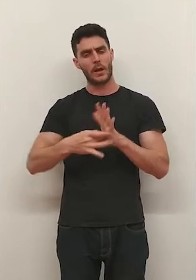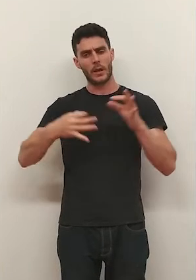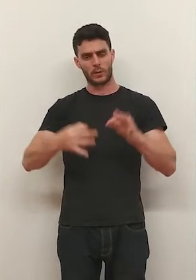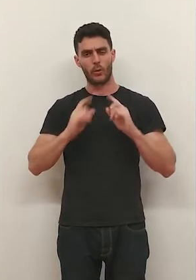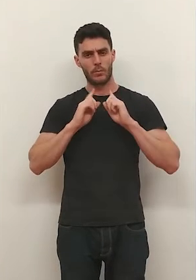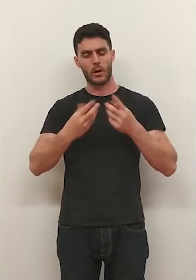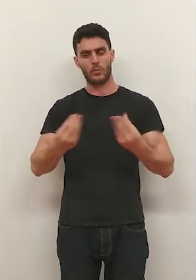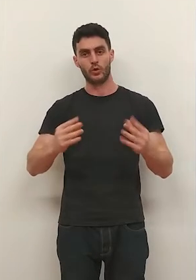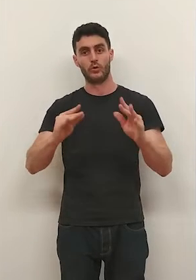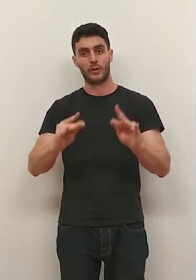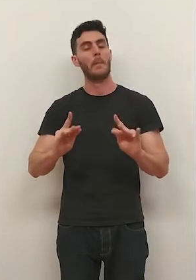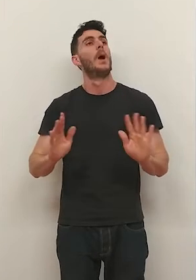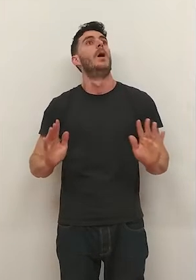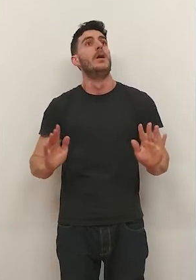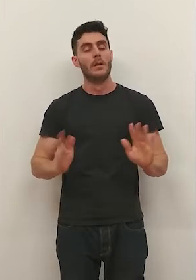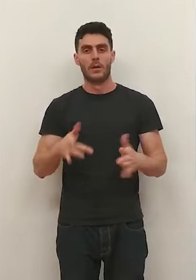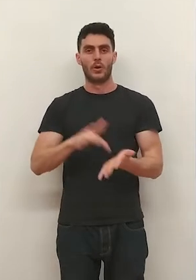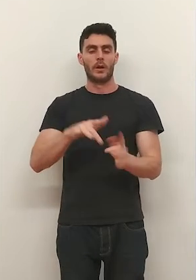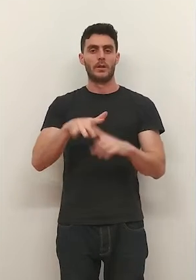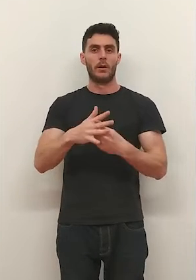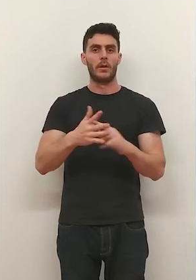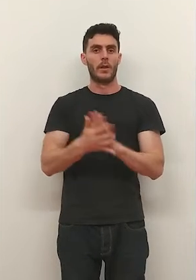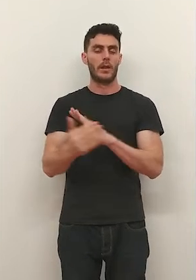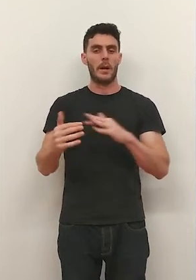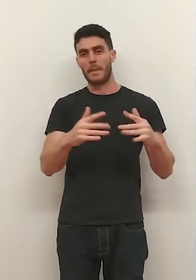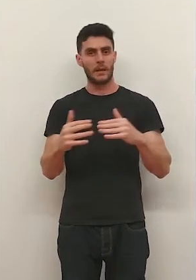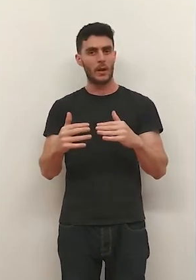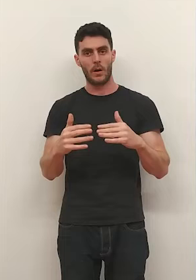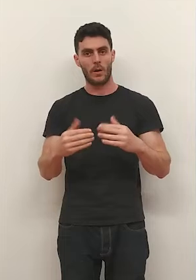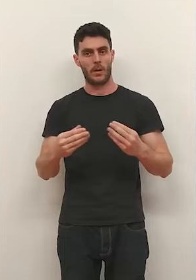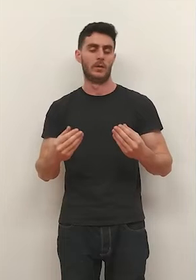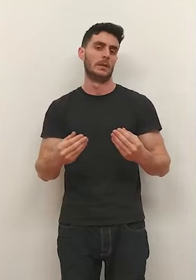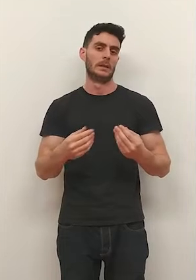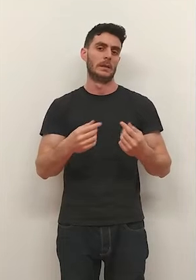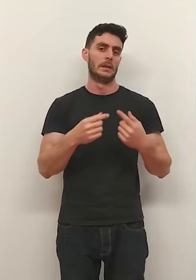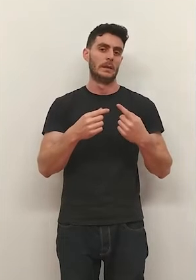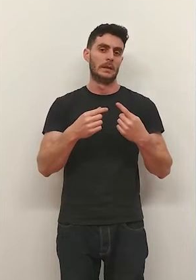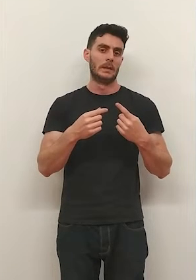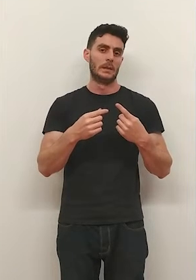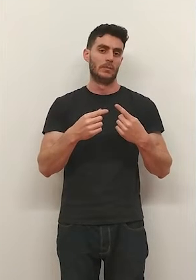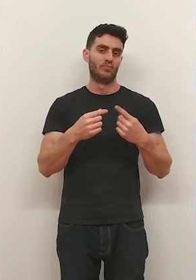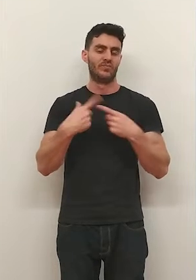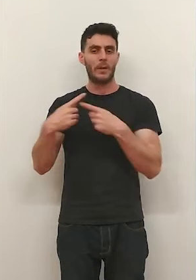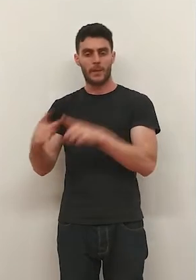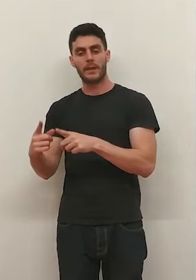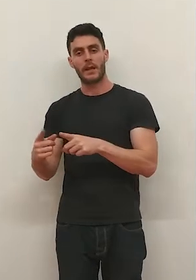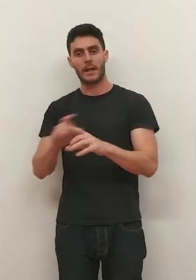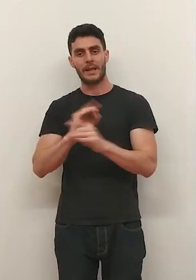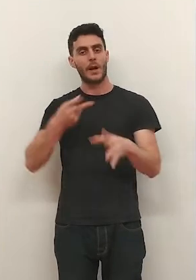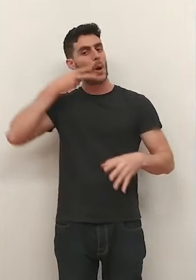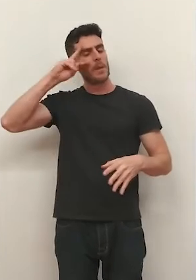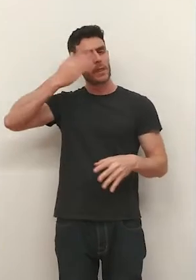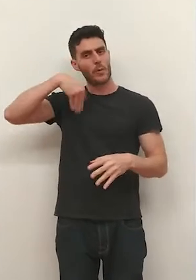calidad seguro. Pero bueno, los momentos, o sea, los partidos se viven diferentes momentos y ahí nuestra experiencia